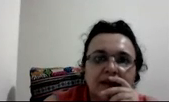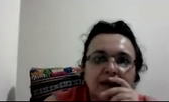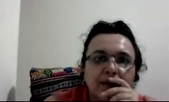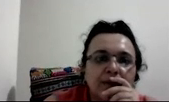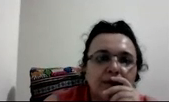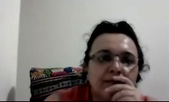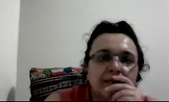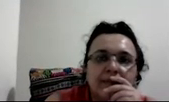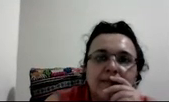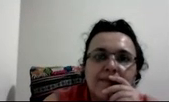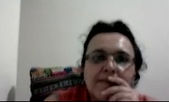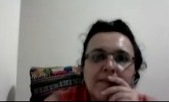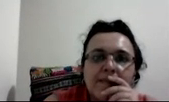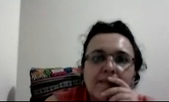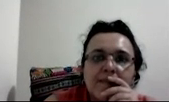Hello.